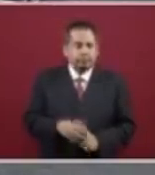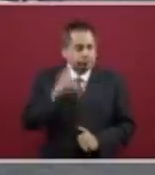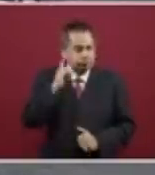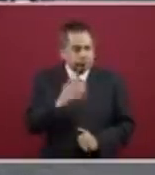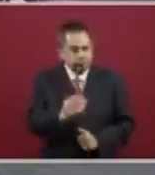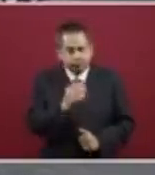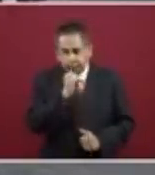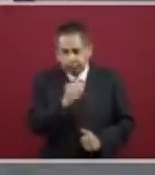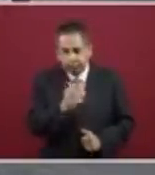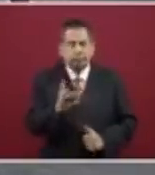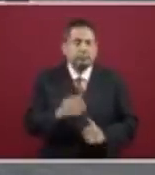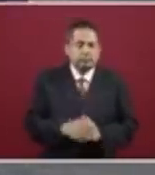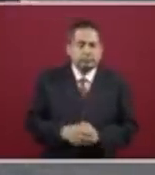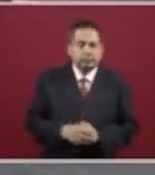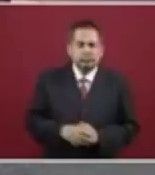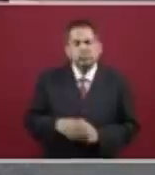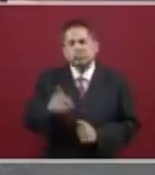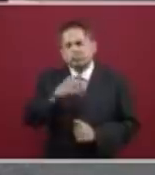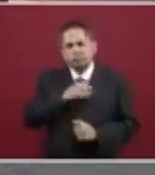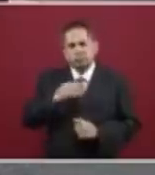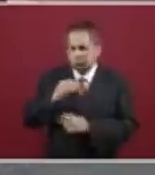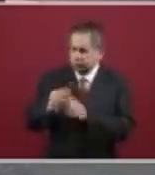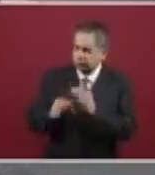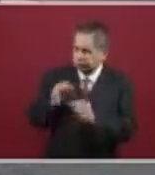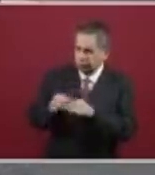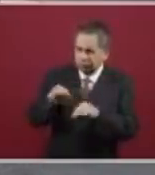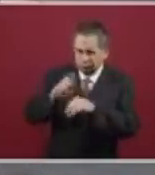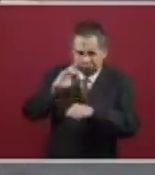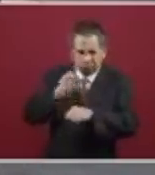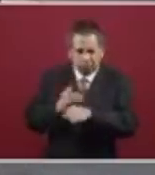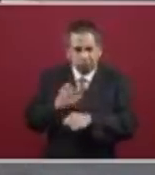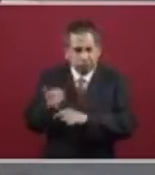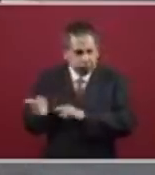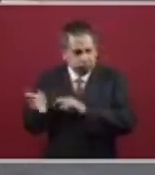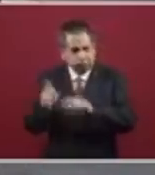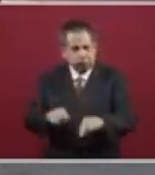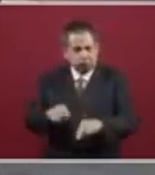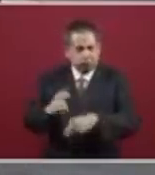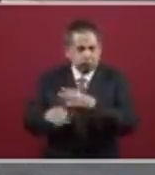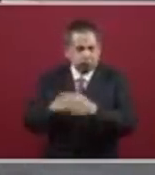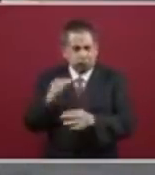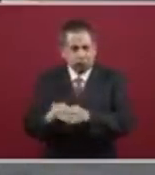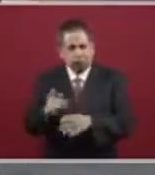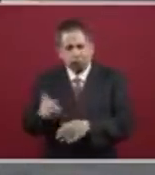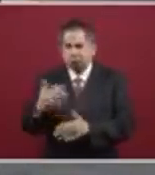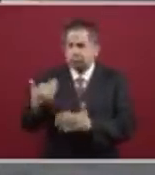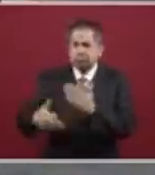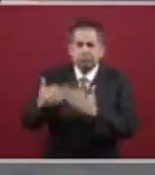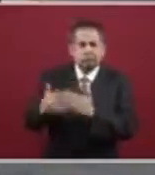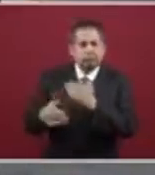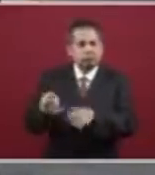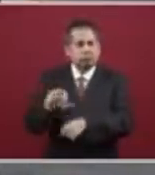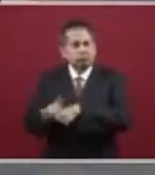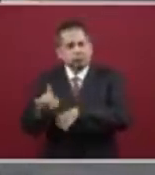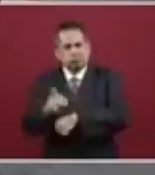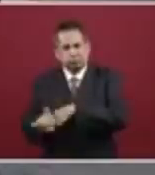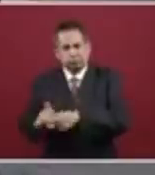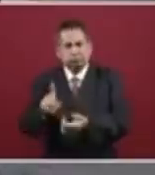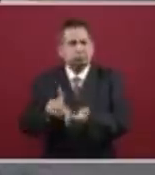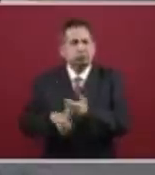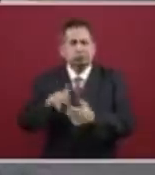Sí, pero que cumplan con su trabajo, su responsabilidad y acudan, porque pues están siendo faltistas, como hemos visto